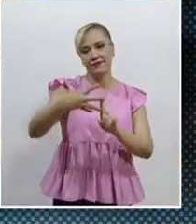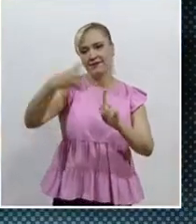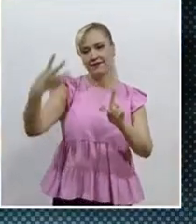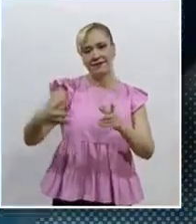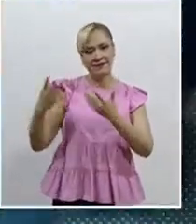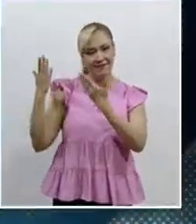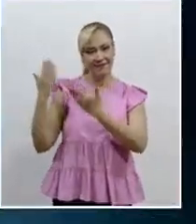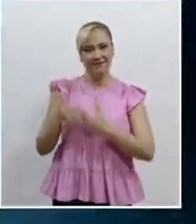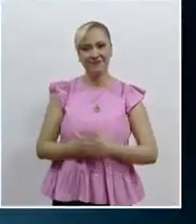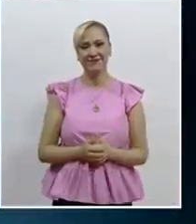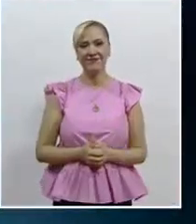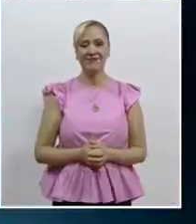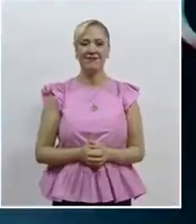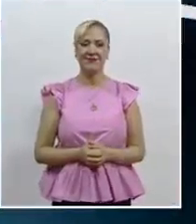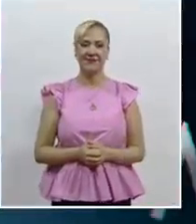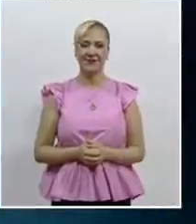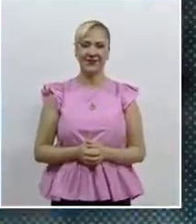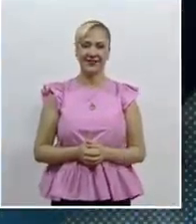comunidad.